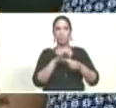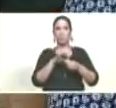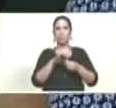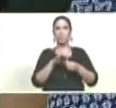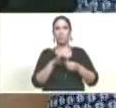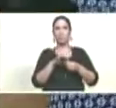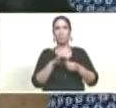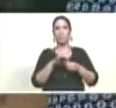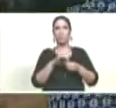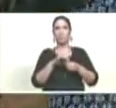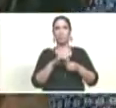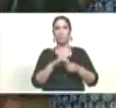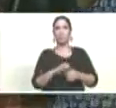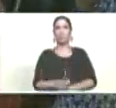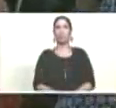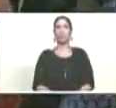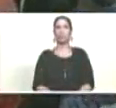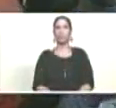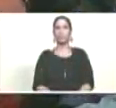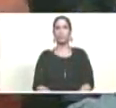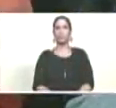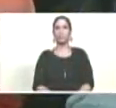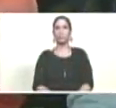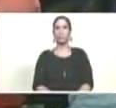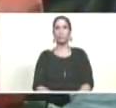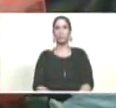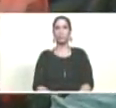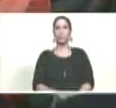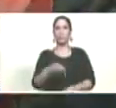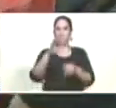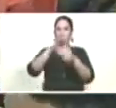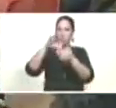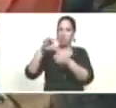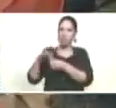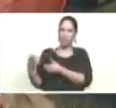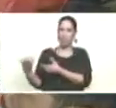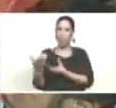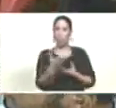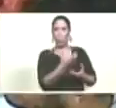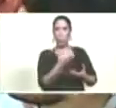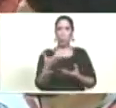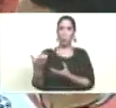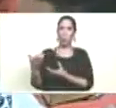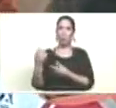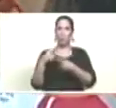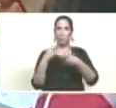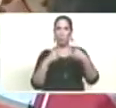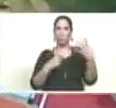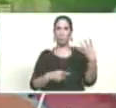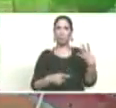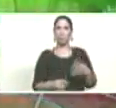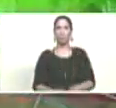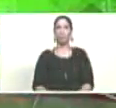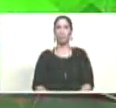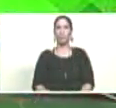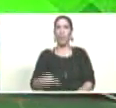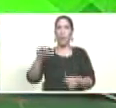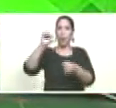los equipos, el fertilizante, etcétera, el